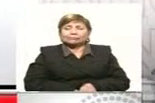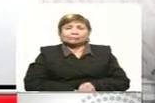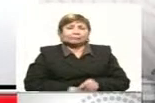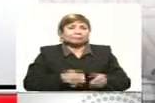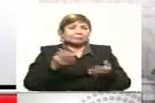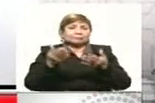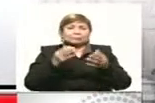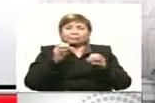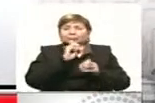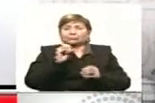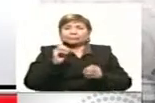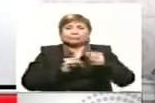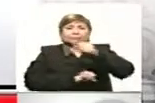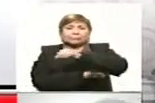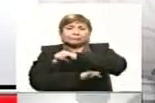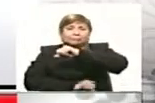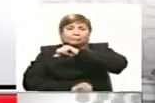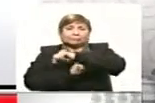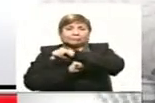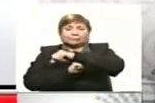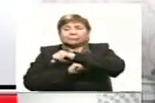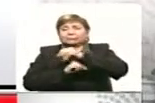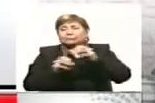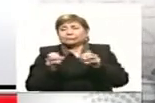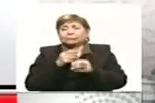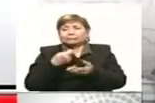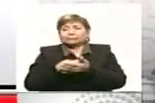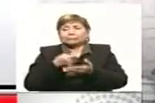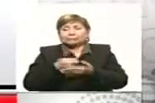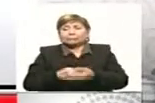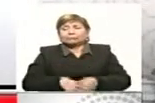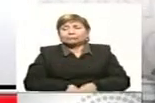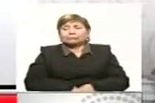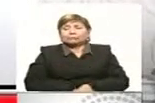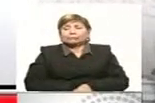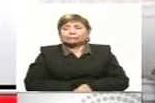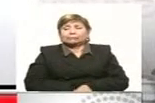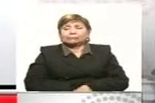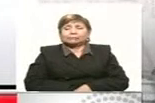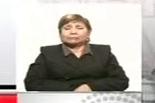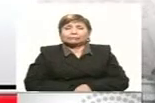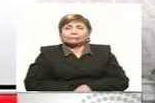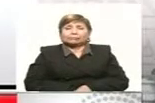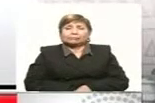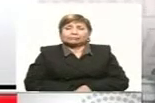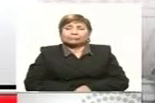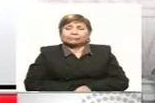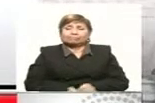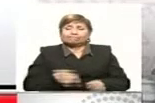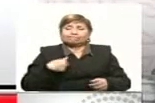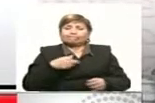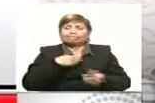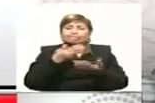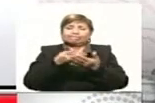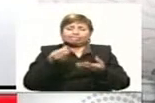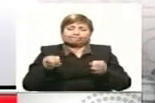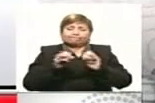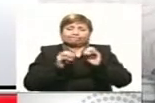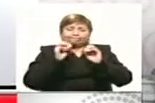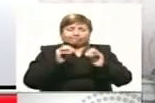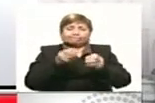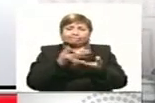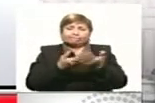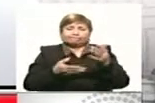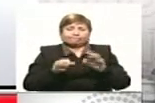servicio a usted que cero puentes. No sé si me explico, es como si no hubiéramos invertido nada, ¿no? Entonces nuestra prioridad es hacer, tener esto, ¿no?